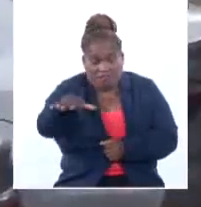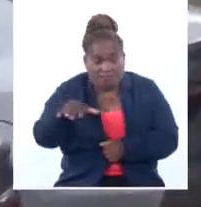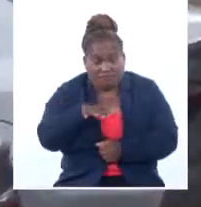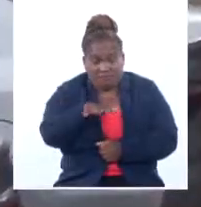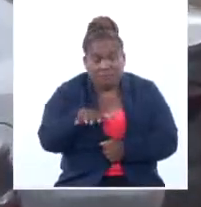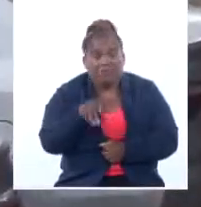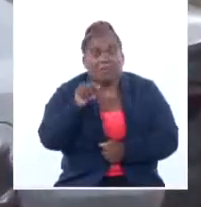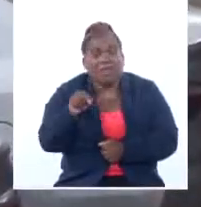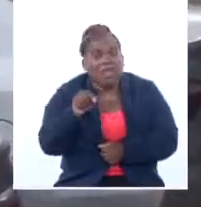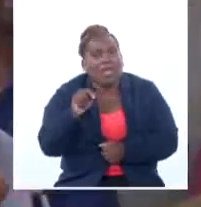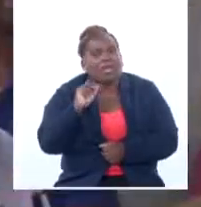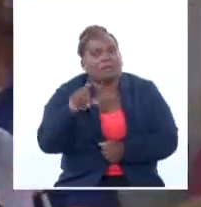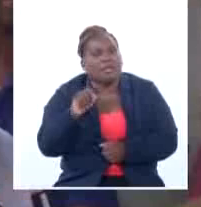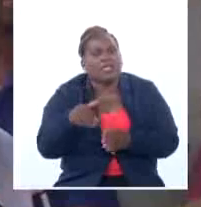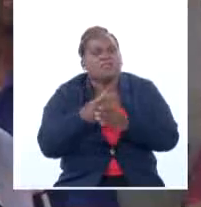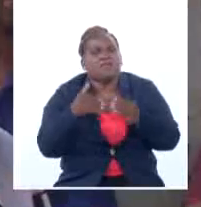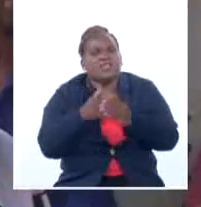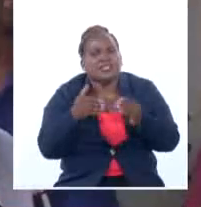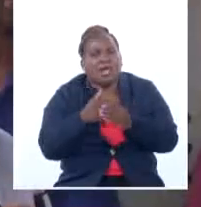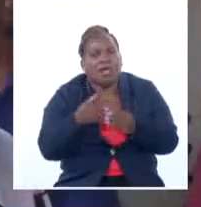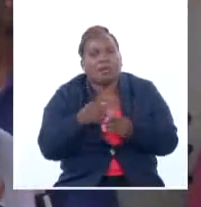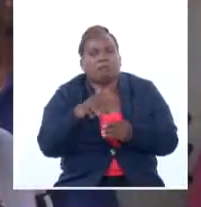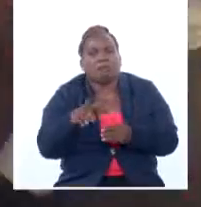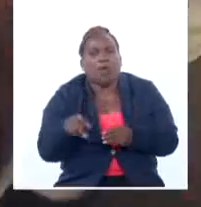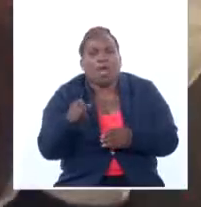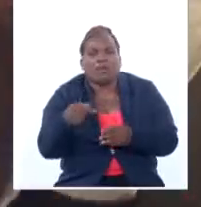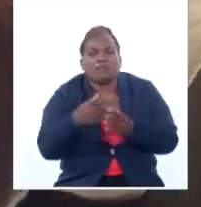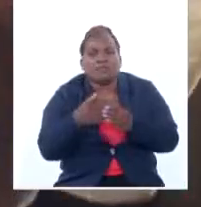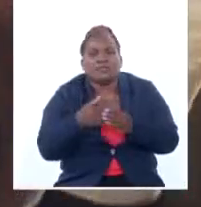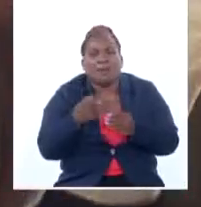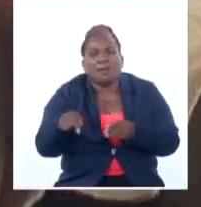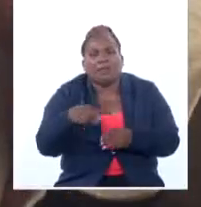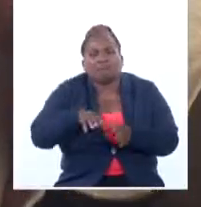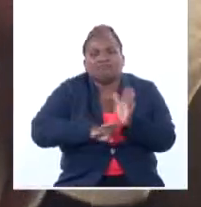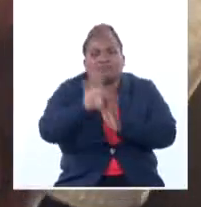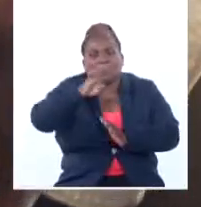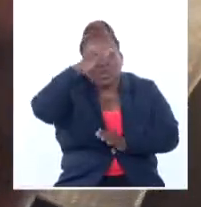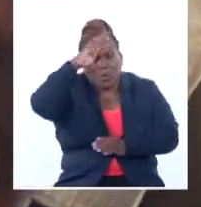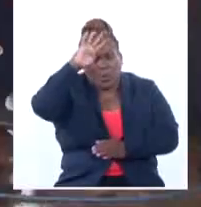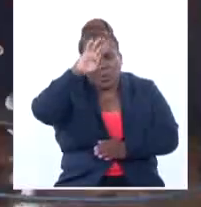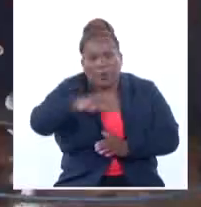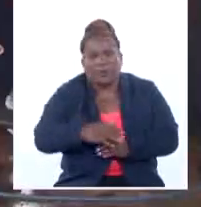adquisición de divisas para la economía del país. Daniel